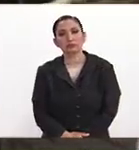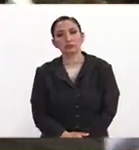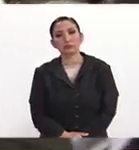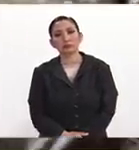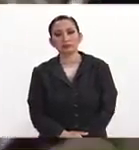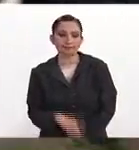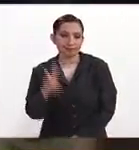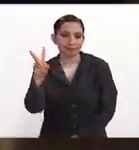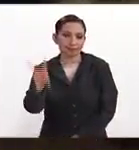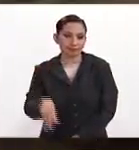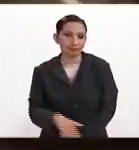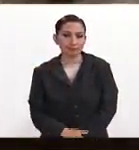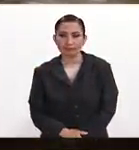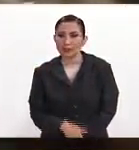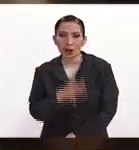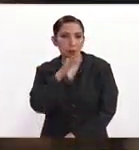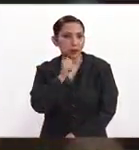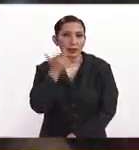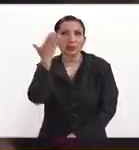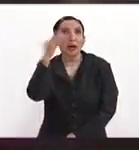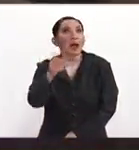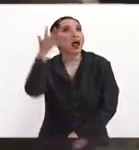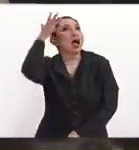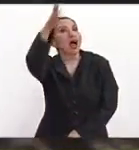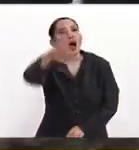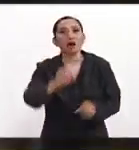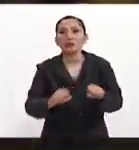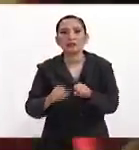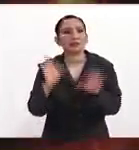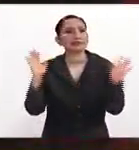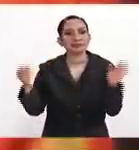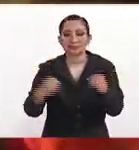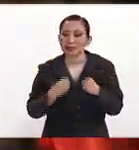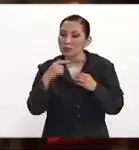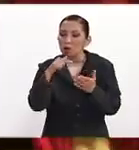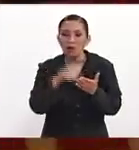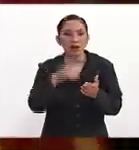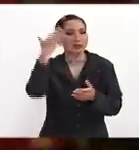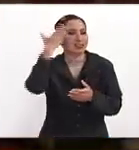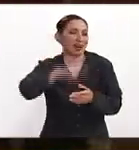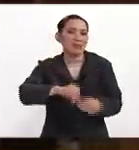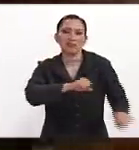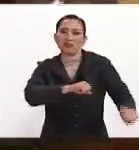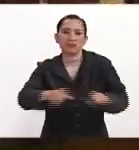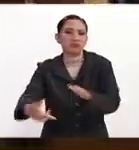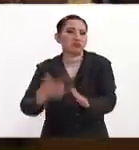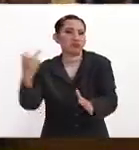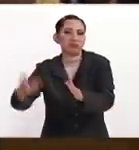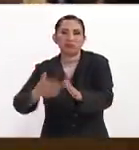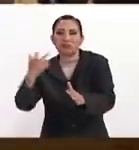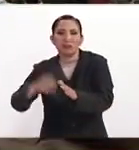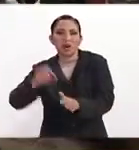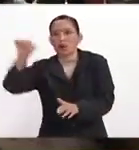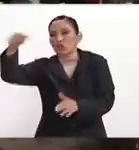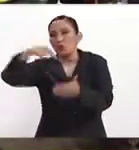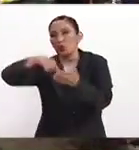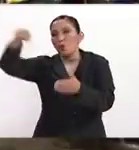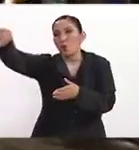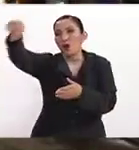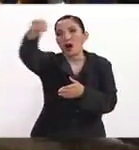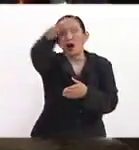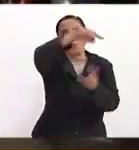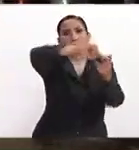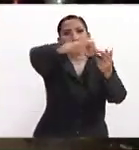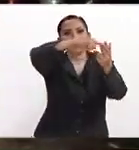Es correcto, no se pueden predecir sismos. Vivimos en una zona sísmicamente activa, hay muchos otros lugares en donde se